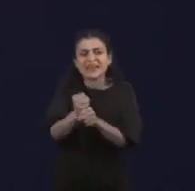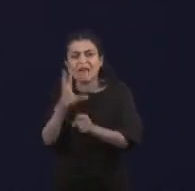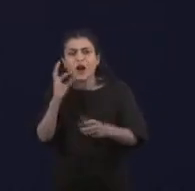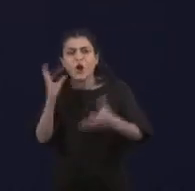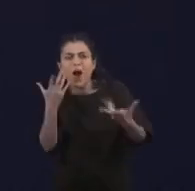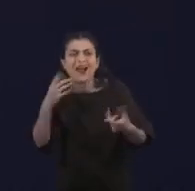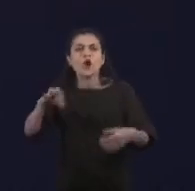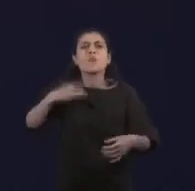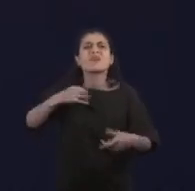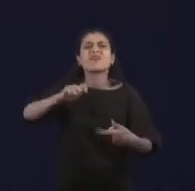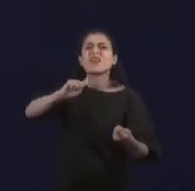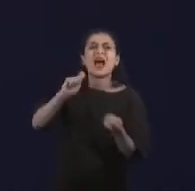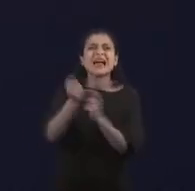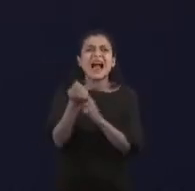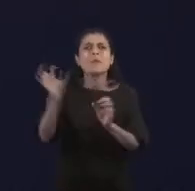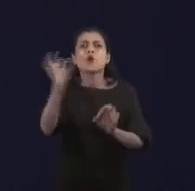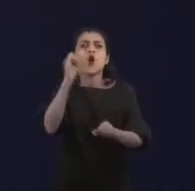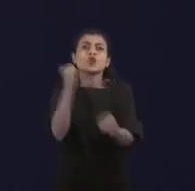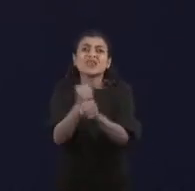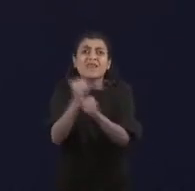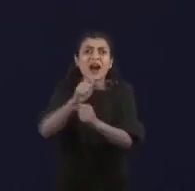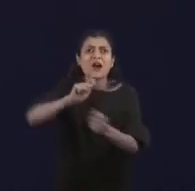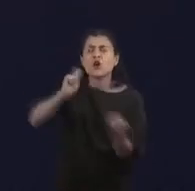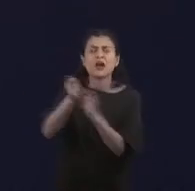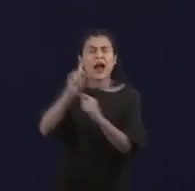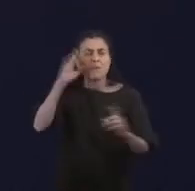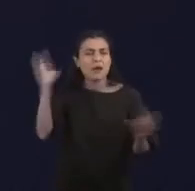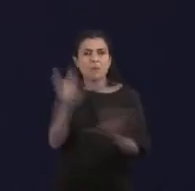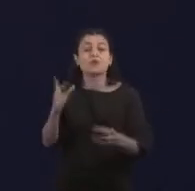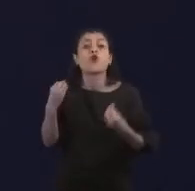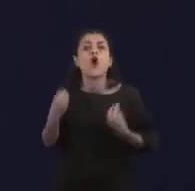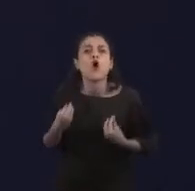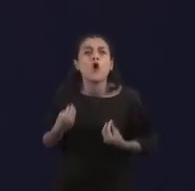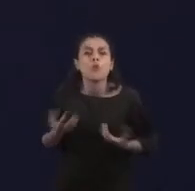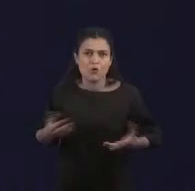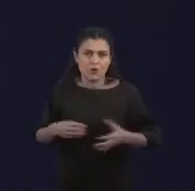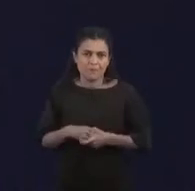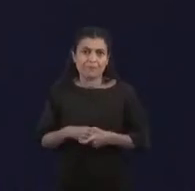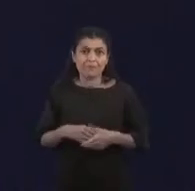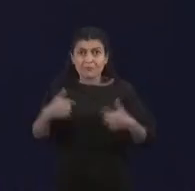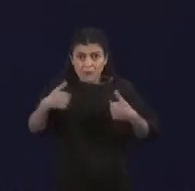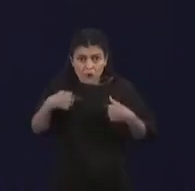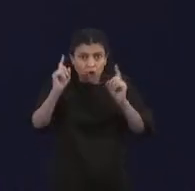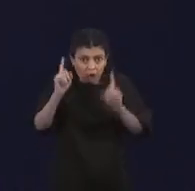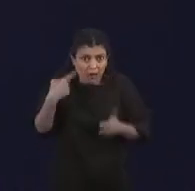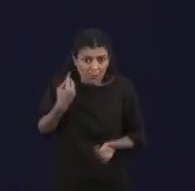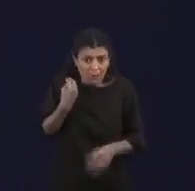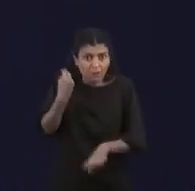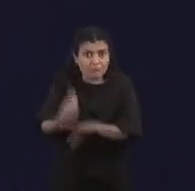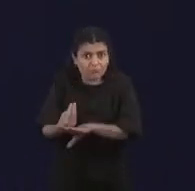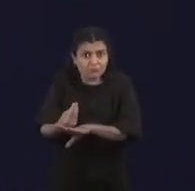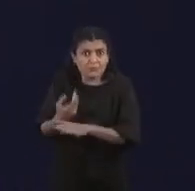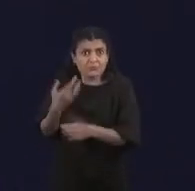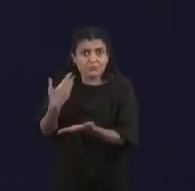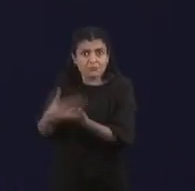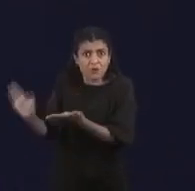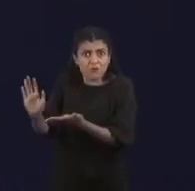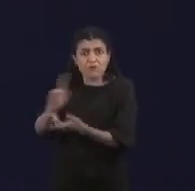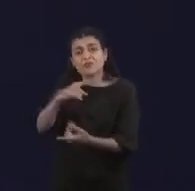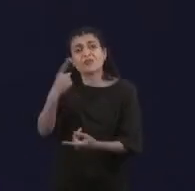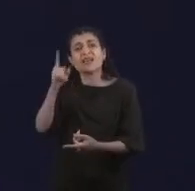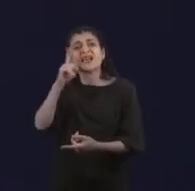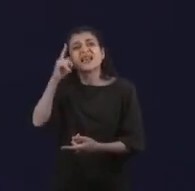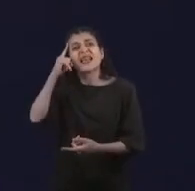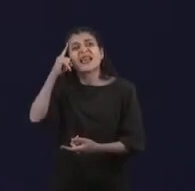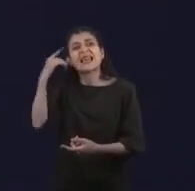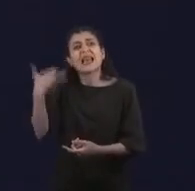que nuestros trabajos ya no sean los que son y probablemente yo incluso pueda ser reemplazado por la inteligencia artificial y no sea más